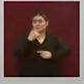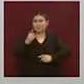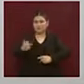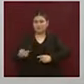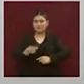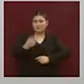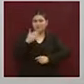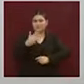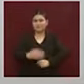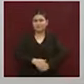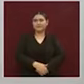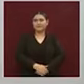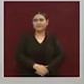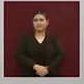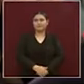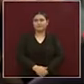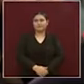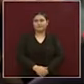Tú lo preguntas.